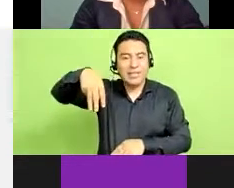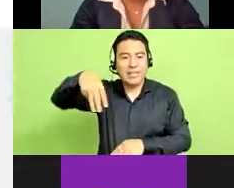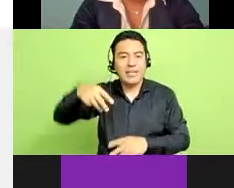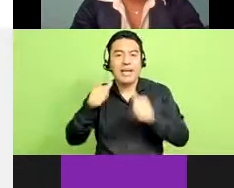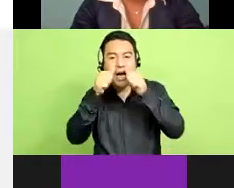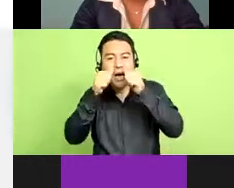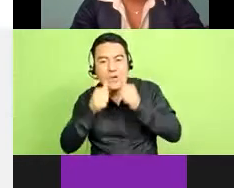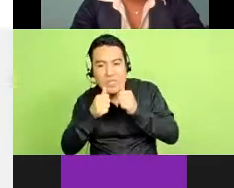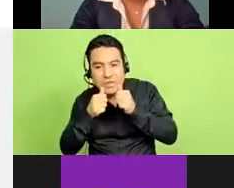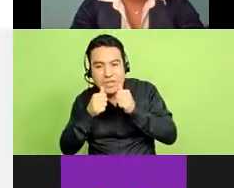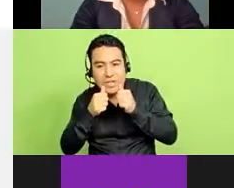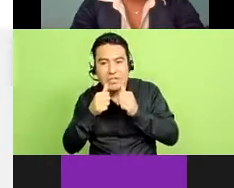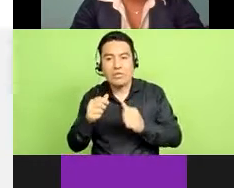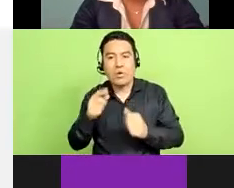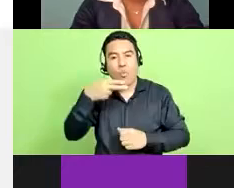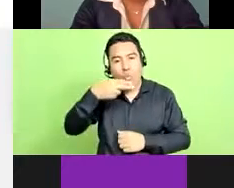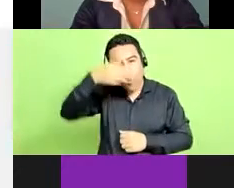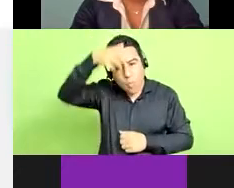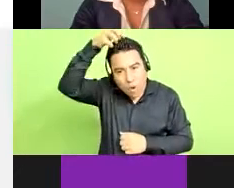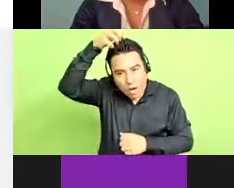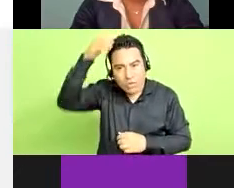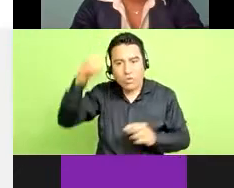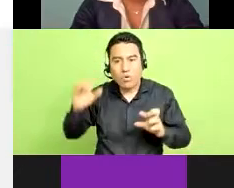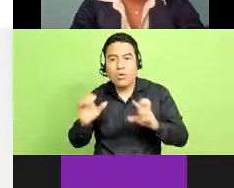junín y cajamarca